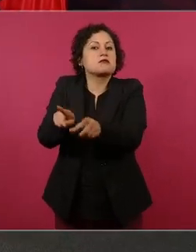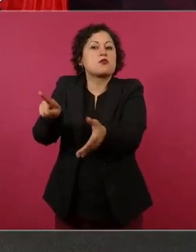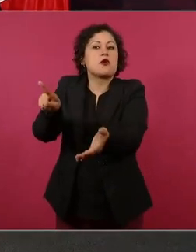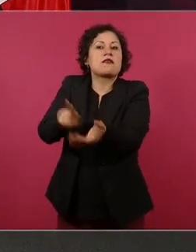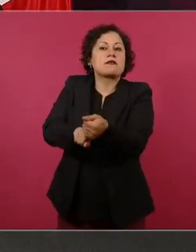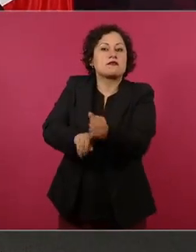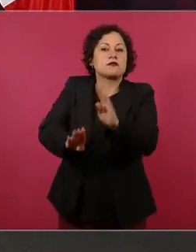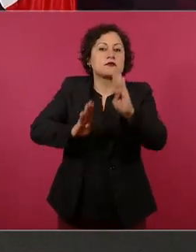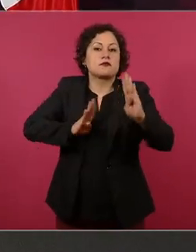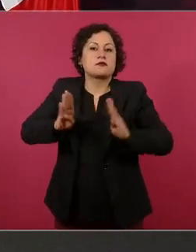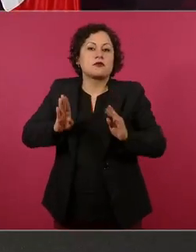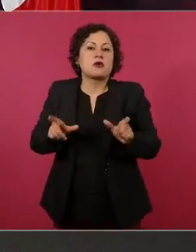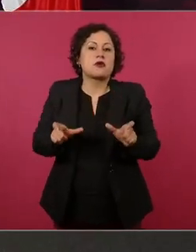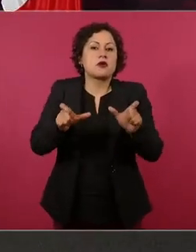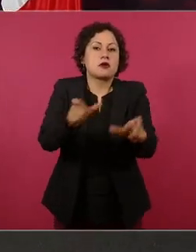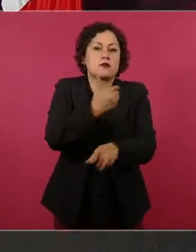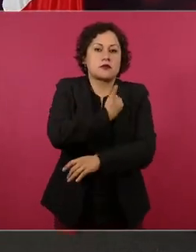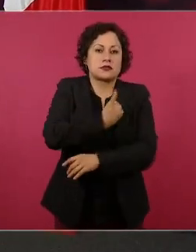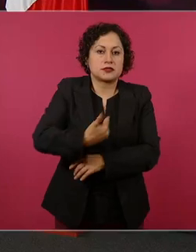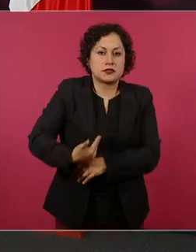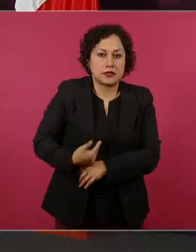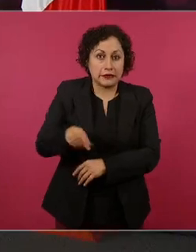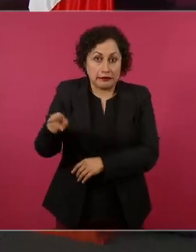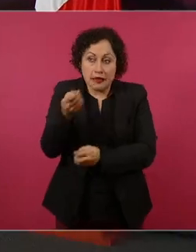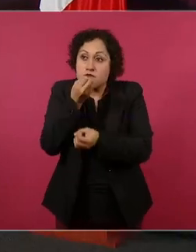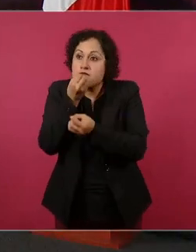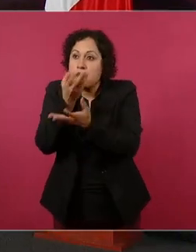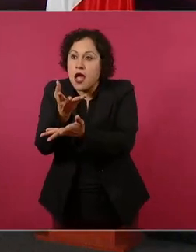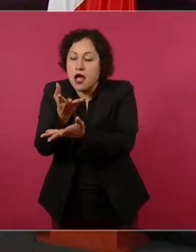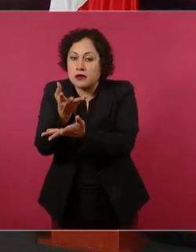Mayor Presidencial. Entonces, ustedes